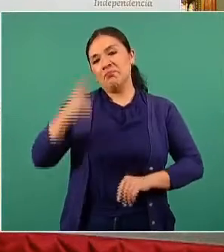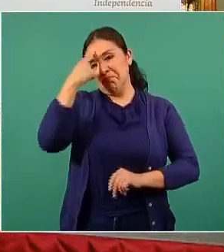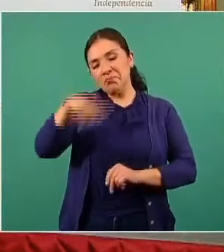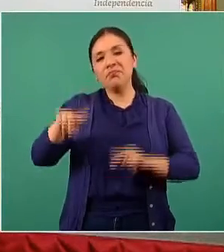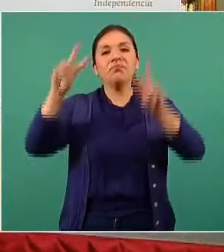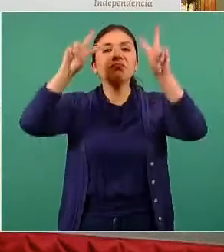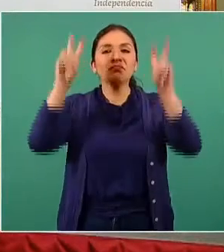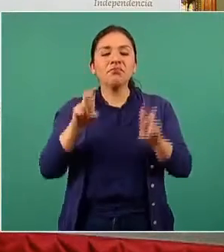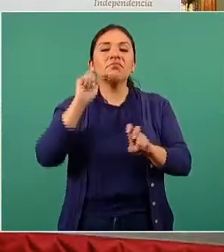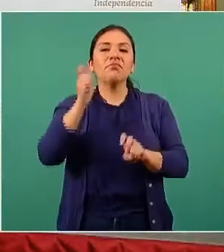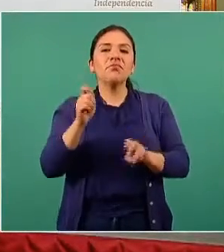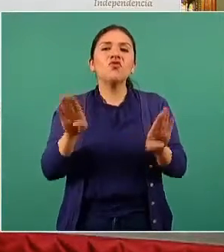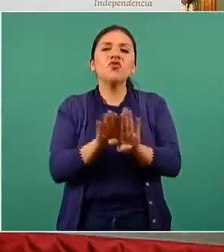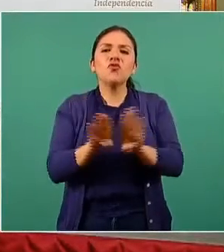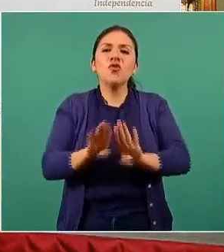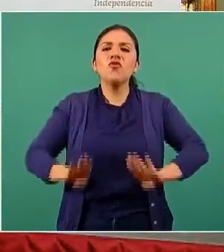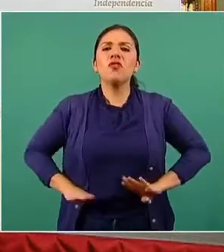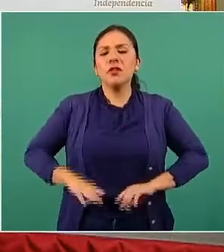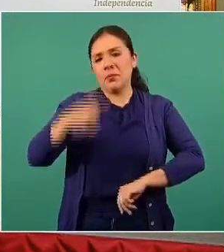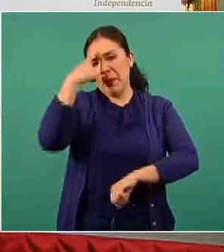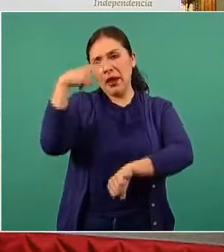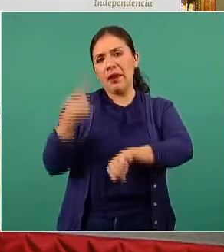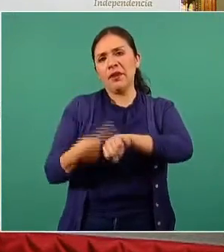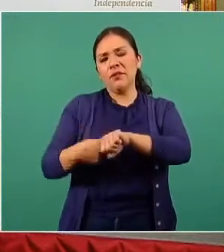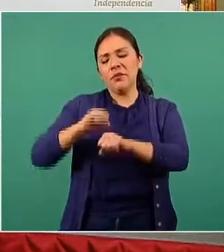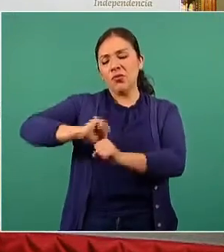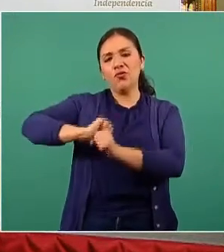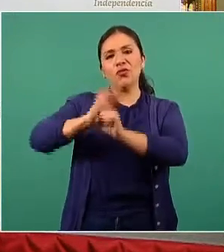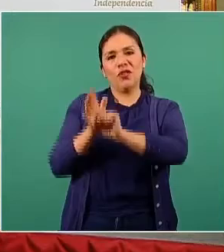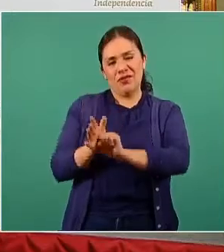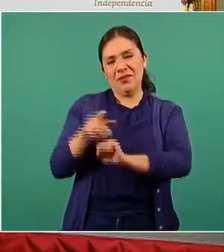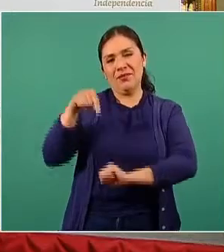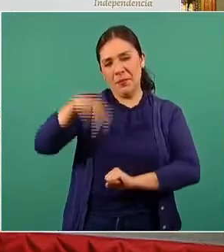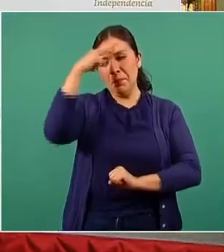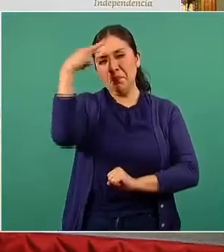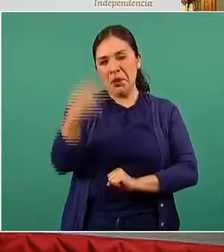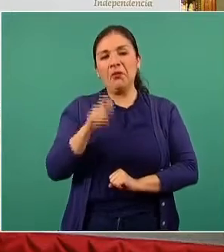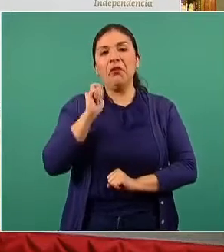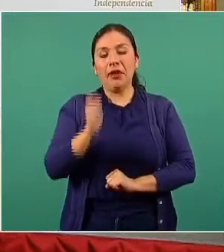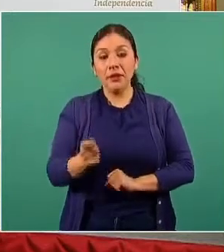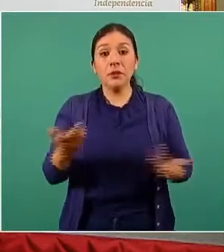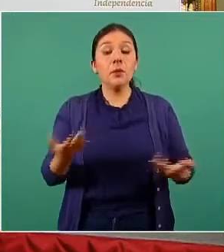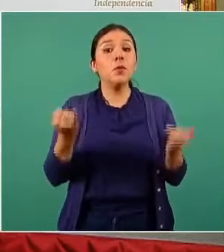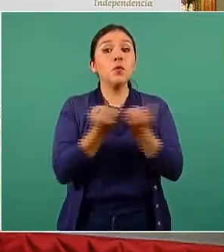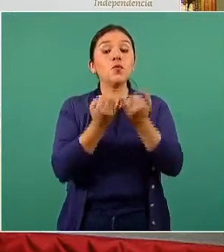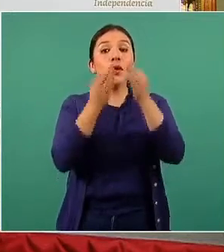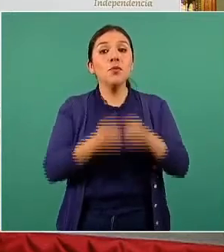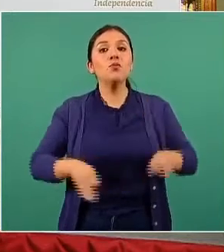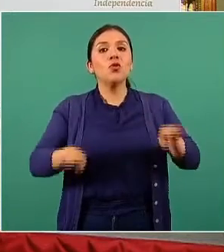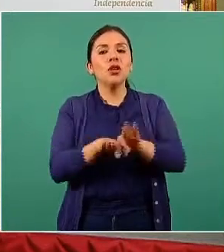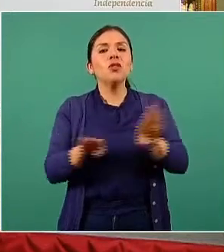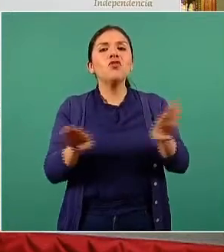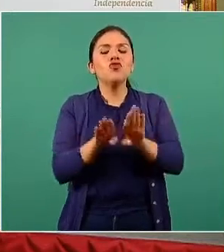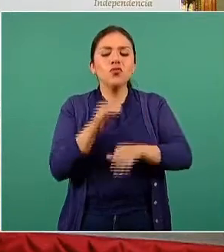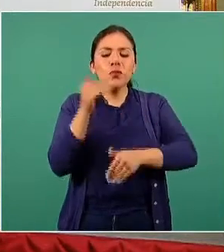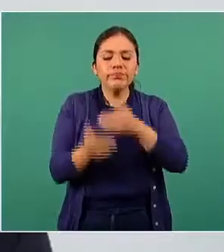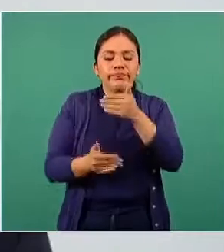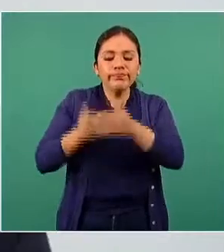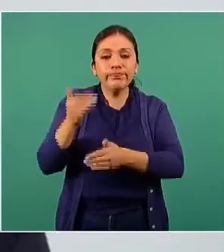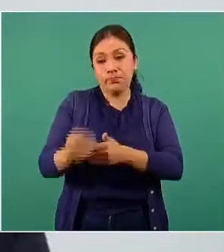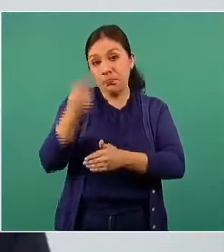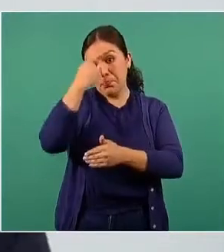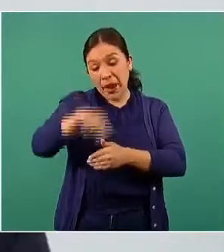al comportamiento y evolución de la COVID-19 en México, pero aún más importante también del avance de la